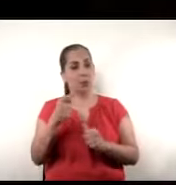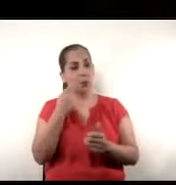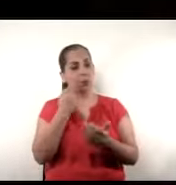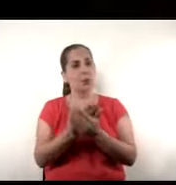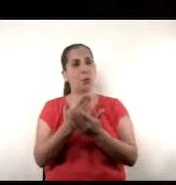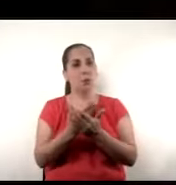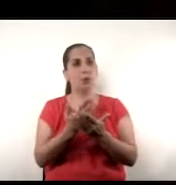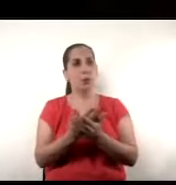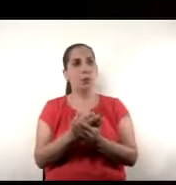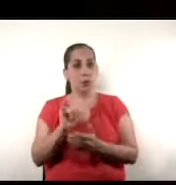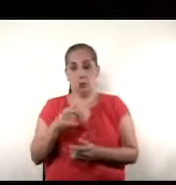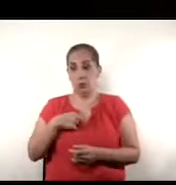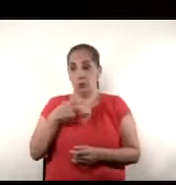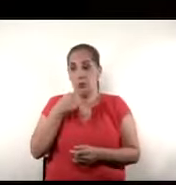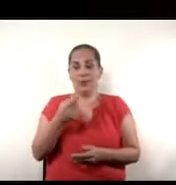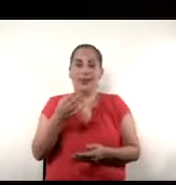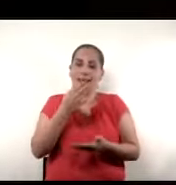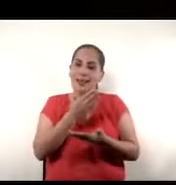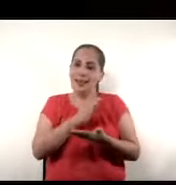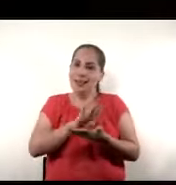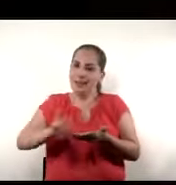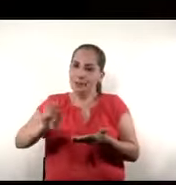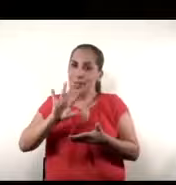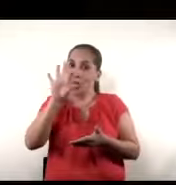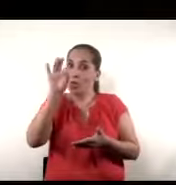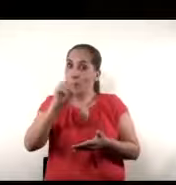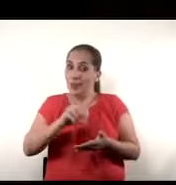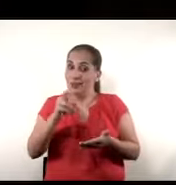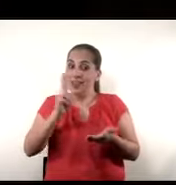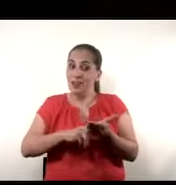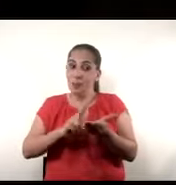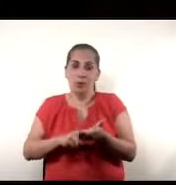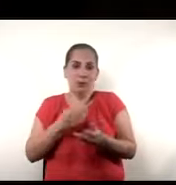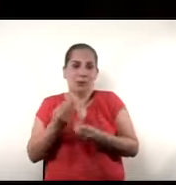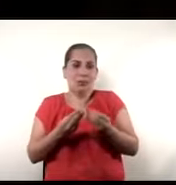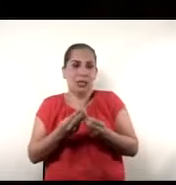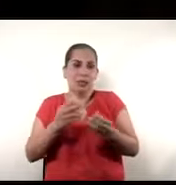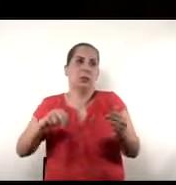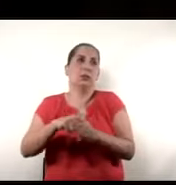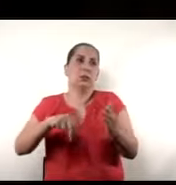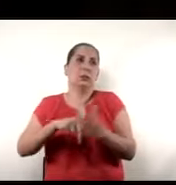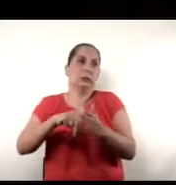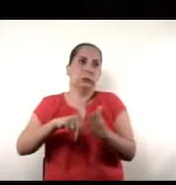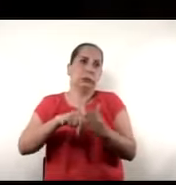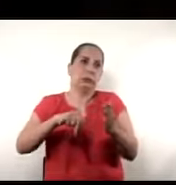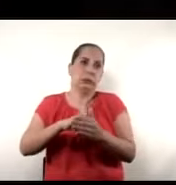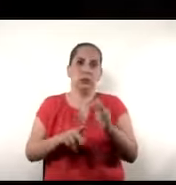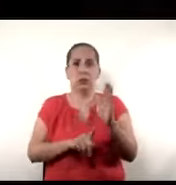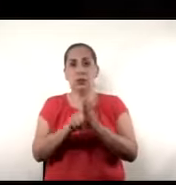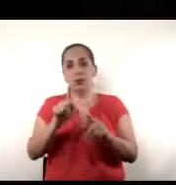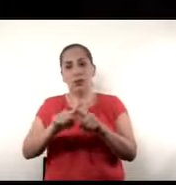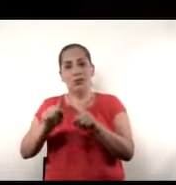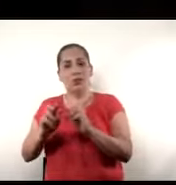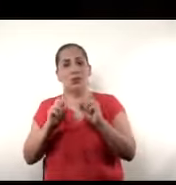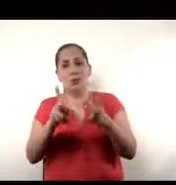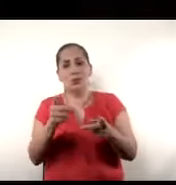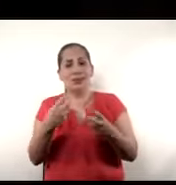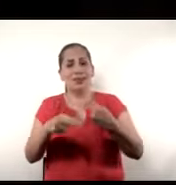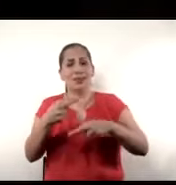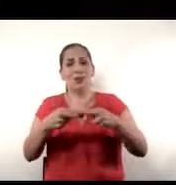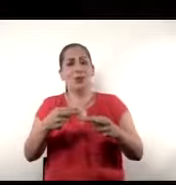proponemos, como acabo de decir, eliminar 90 impuestos que lo que están haciendo es obstaculizando el desarrollo de oportunidades de negocios en el